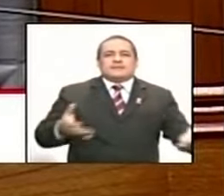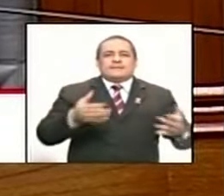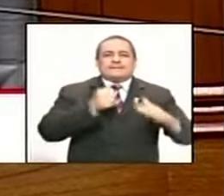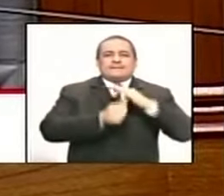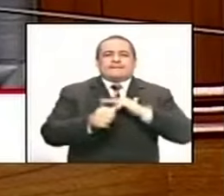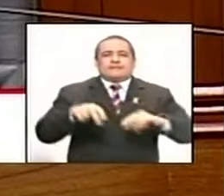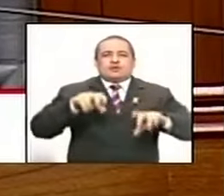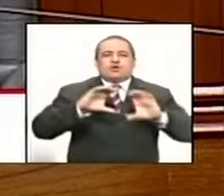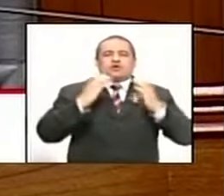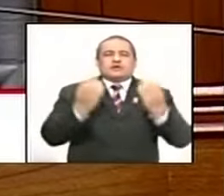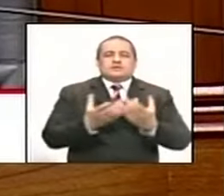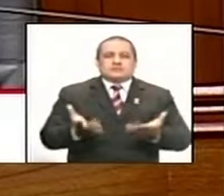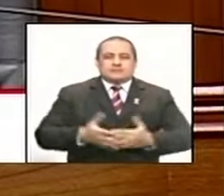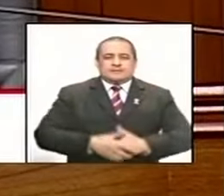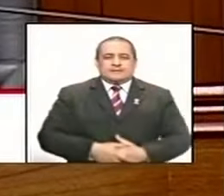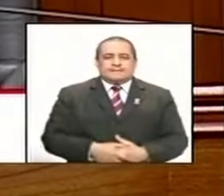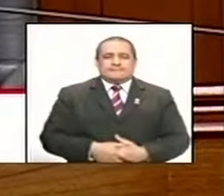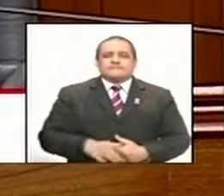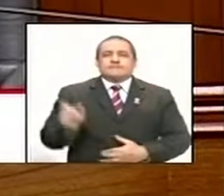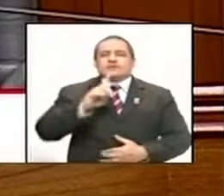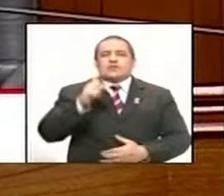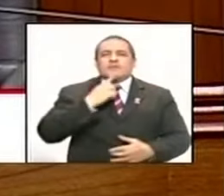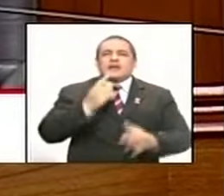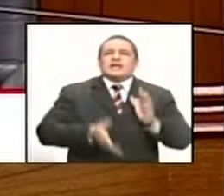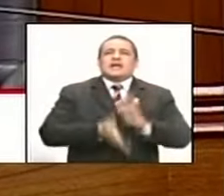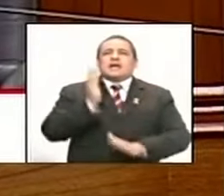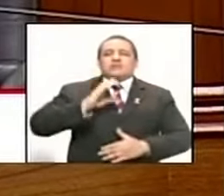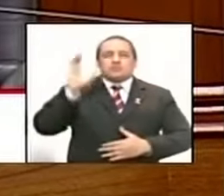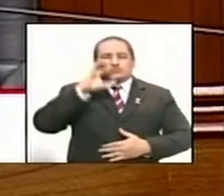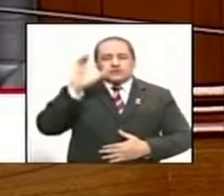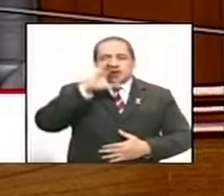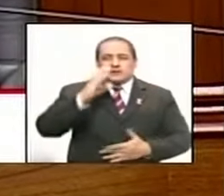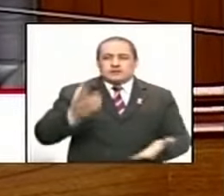escaño, no para ir a buscar